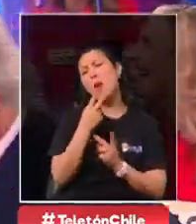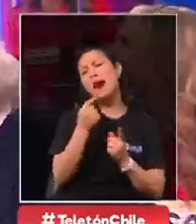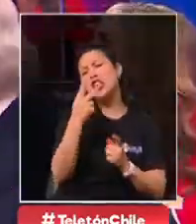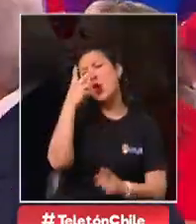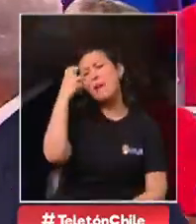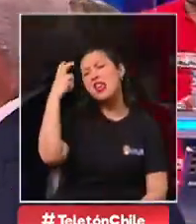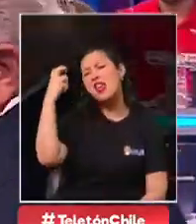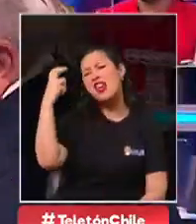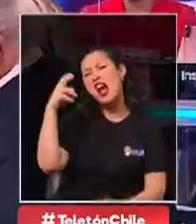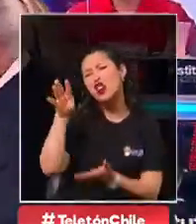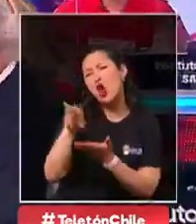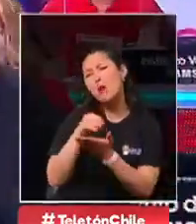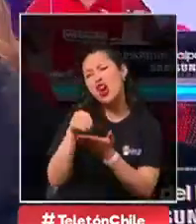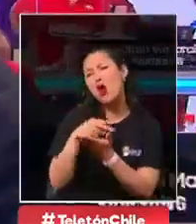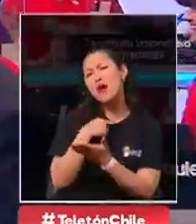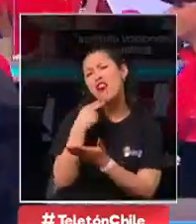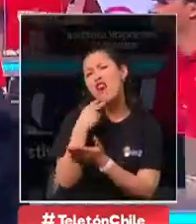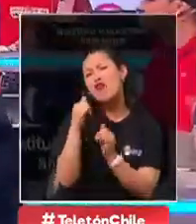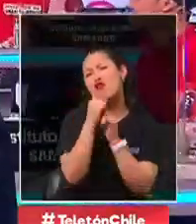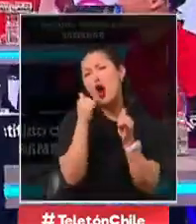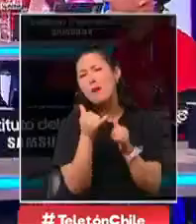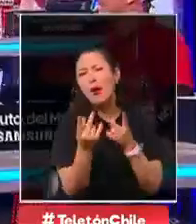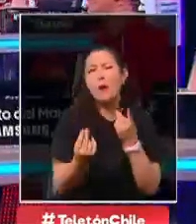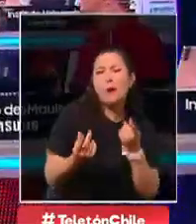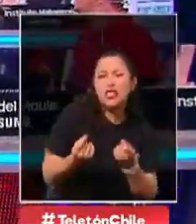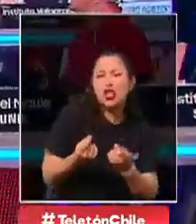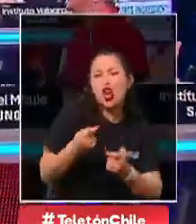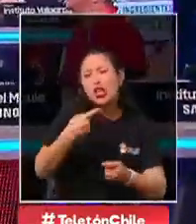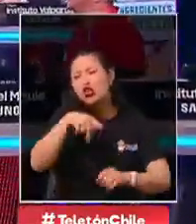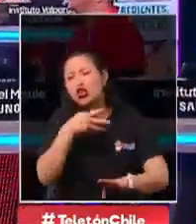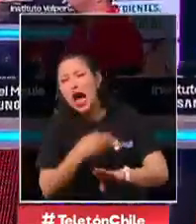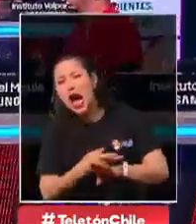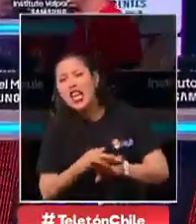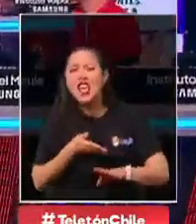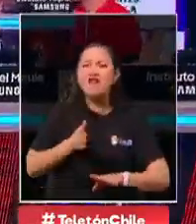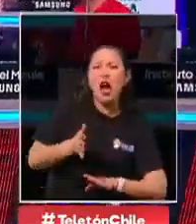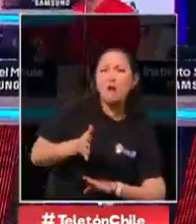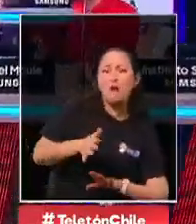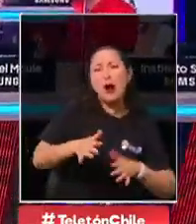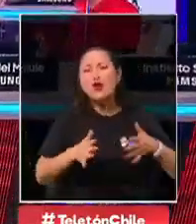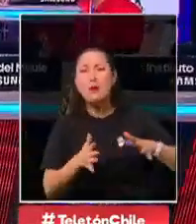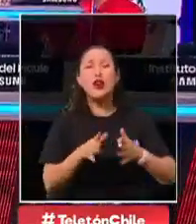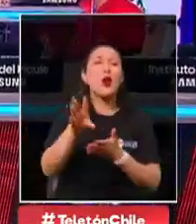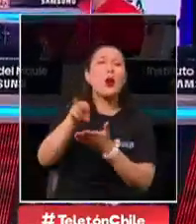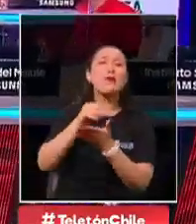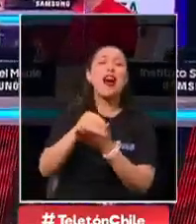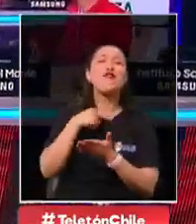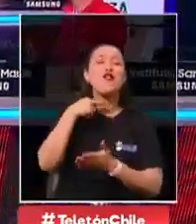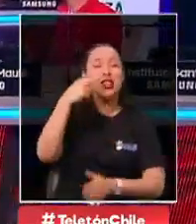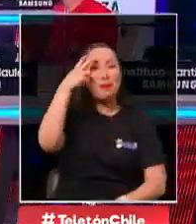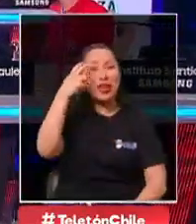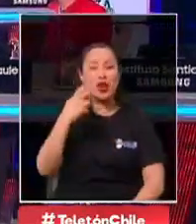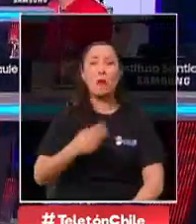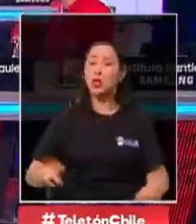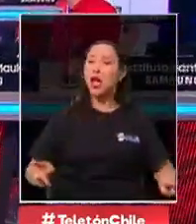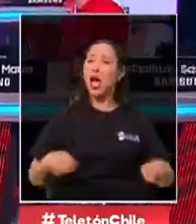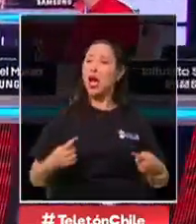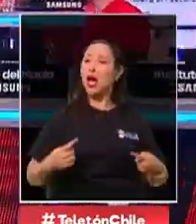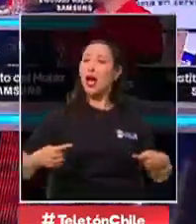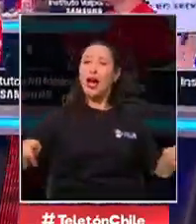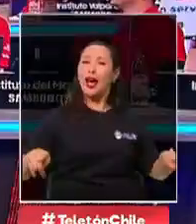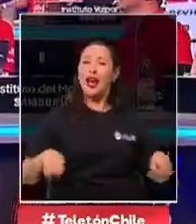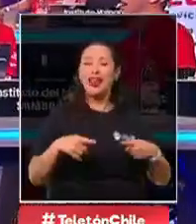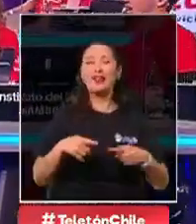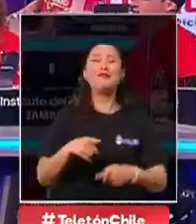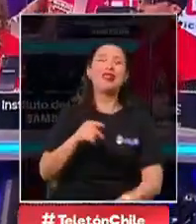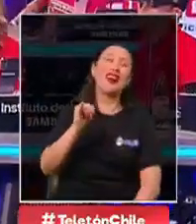acá, como, para que diga como que estamos y no estamos y que vamos para allá y no llegamos. ¿Ah? Más o menos. Ah, pero